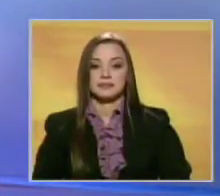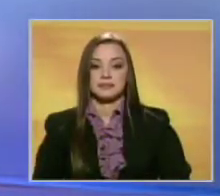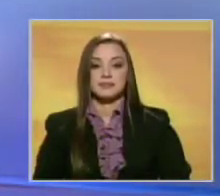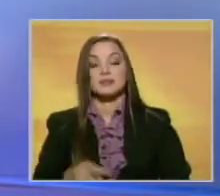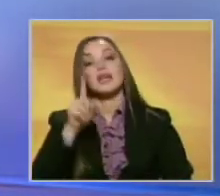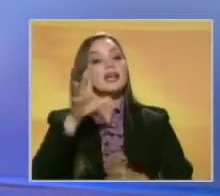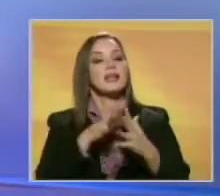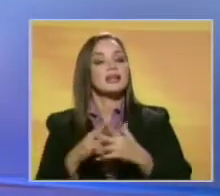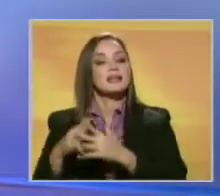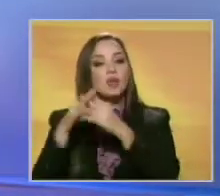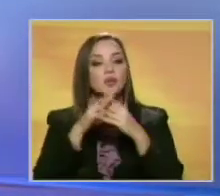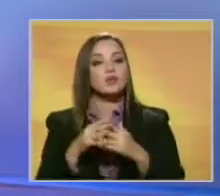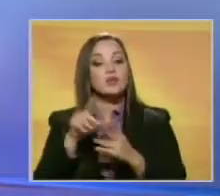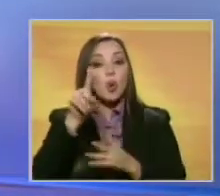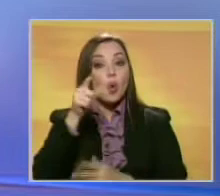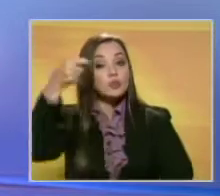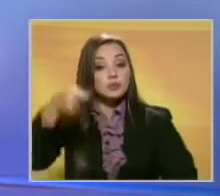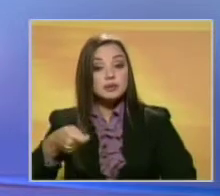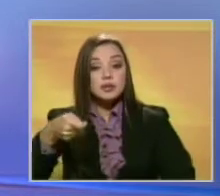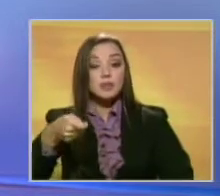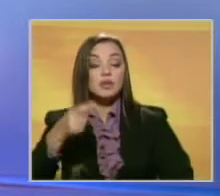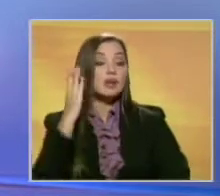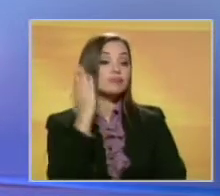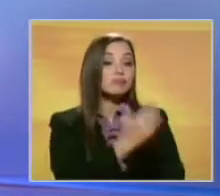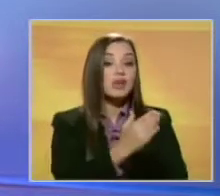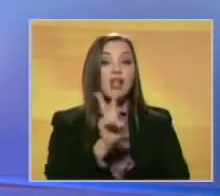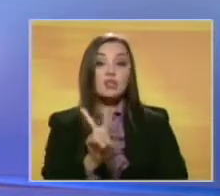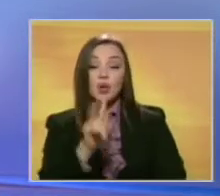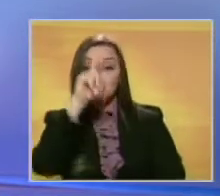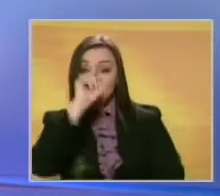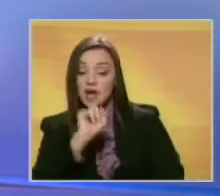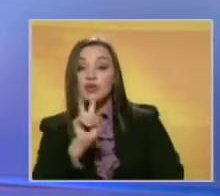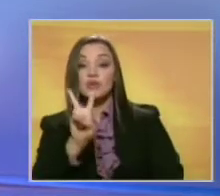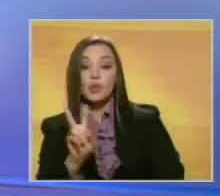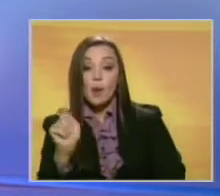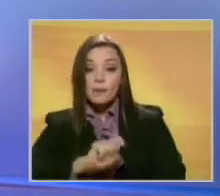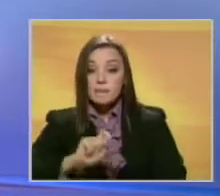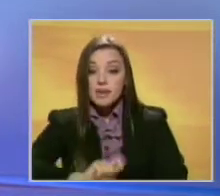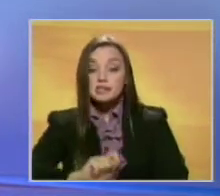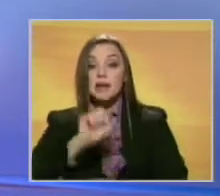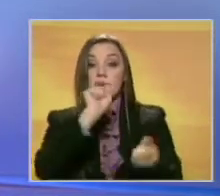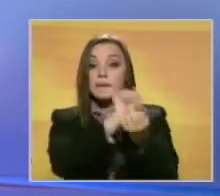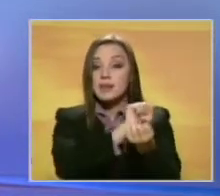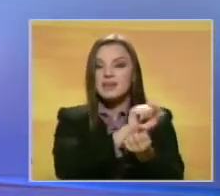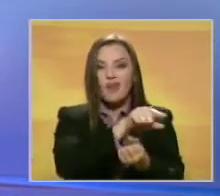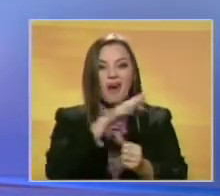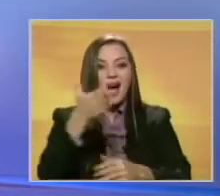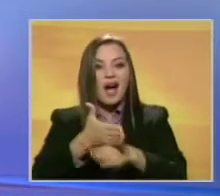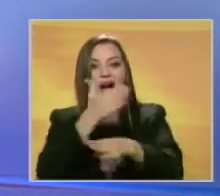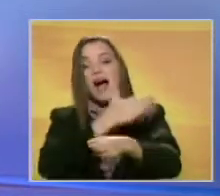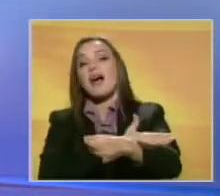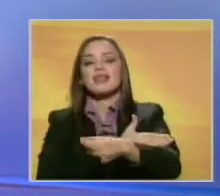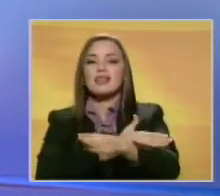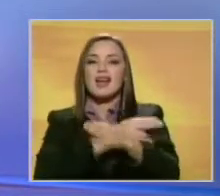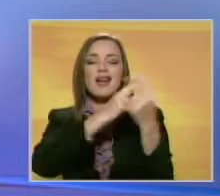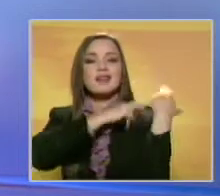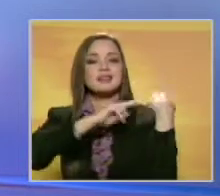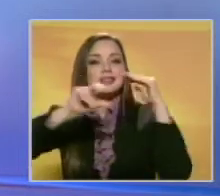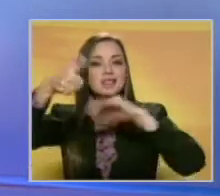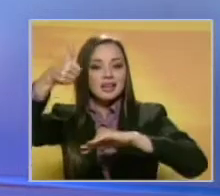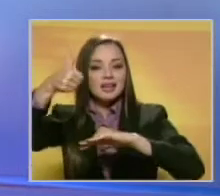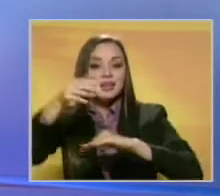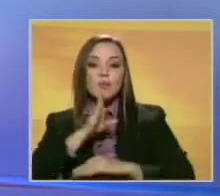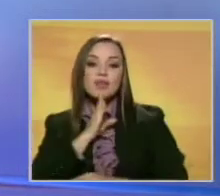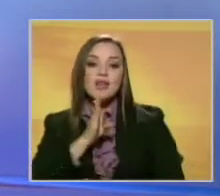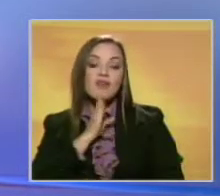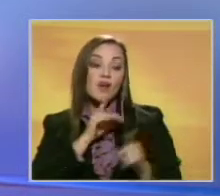En Estados Unidos, un tribunal de Carolina del Norte condenó a 2 años y 2 meses de cárcel al exdirectivo del Bank of America, Philip Murphy, por